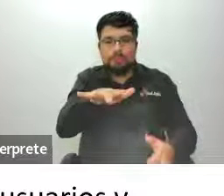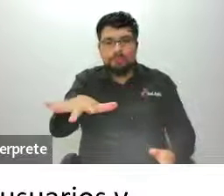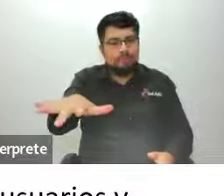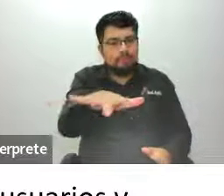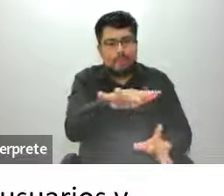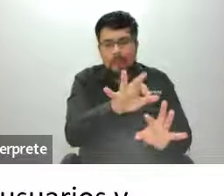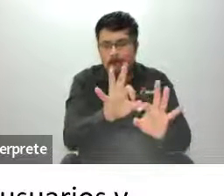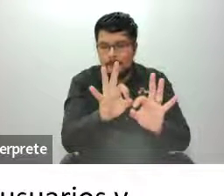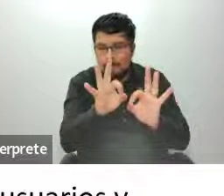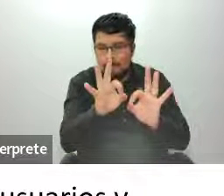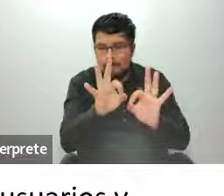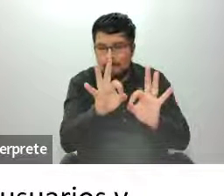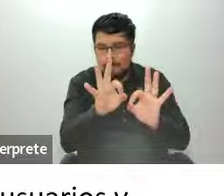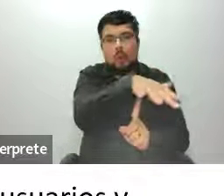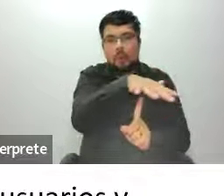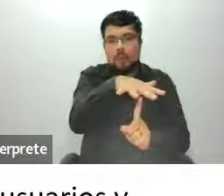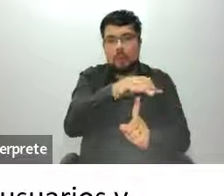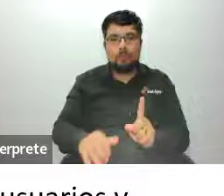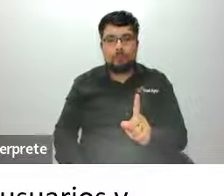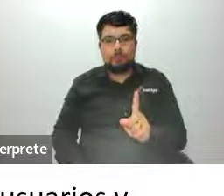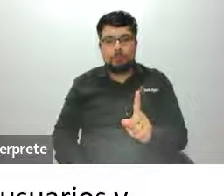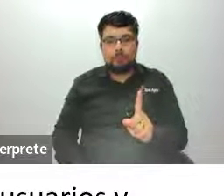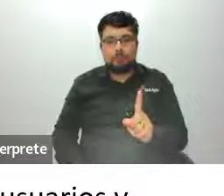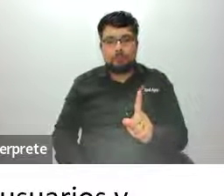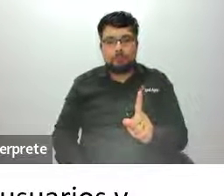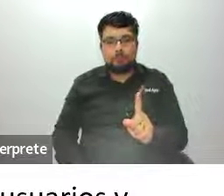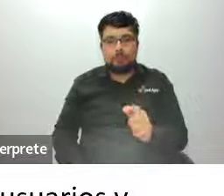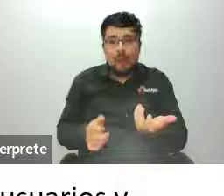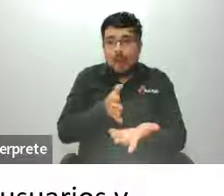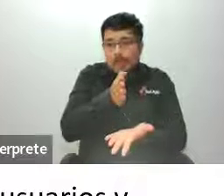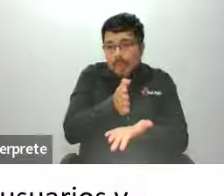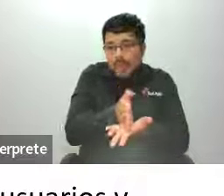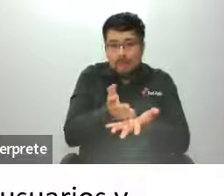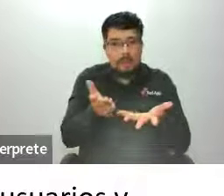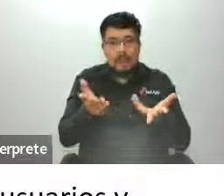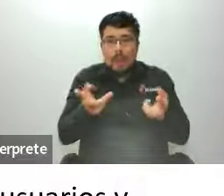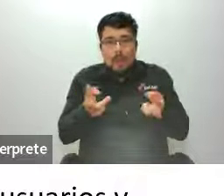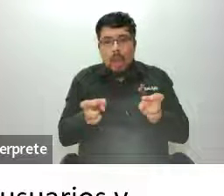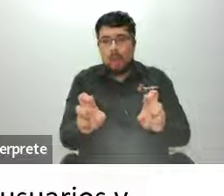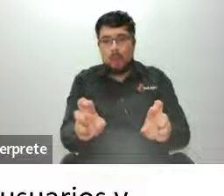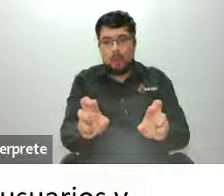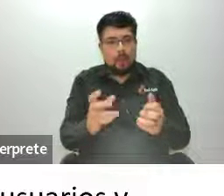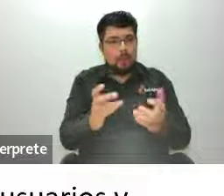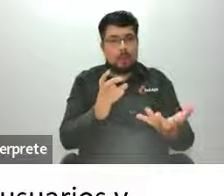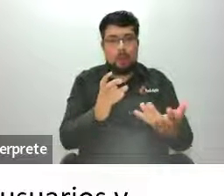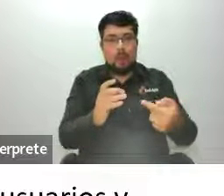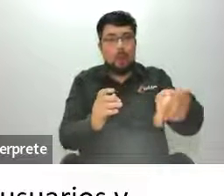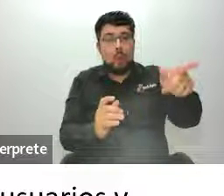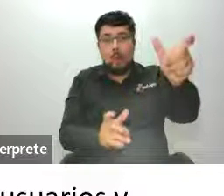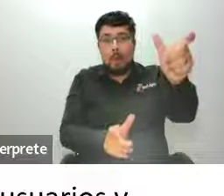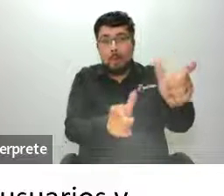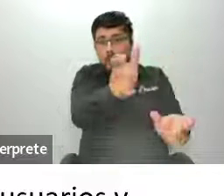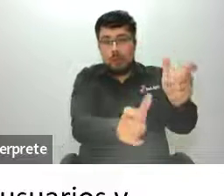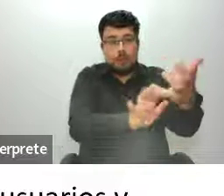Ahora, debe haber una posibilidad de poder tener una interacción con otros